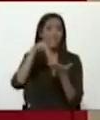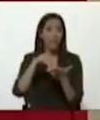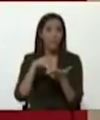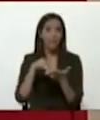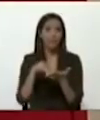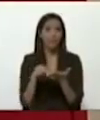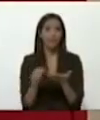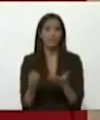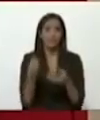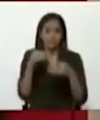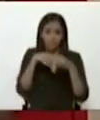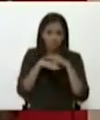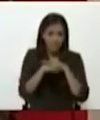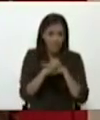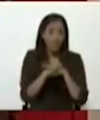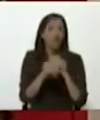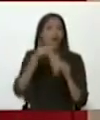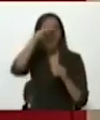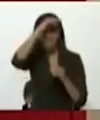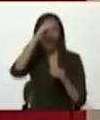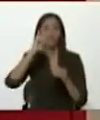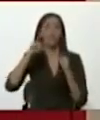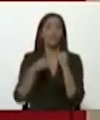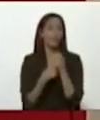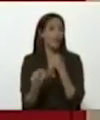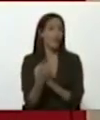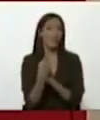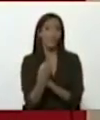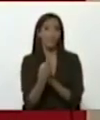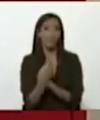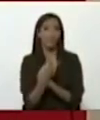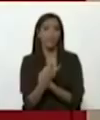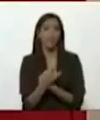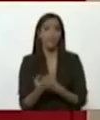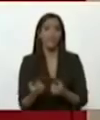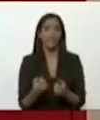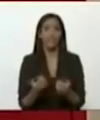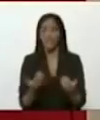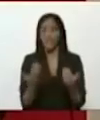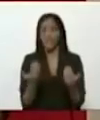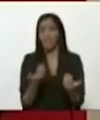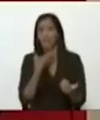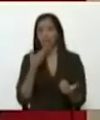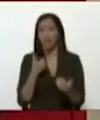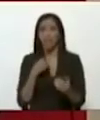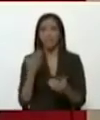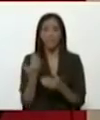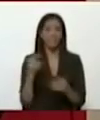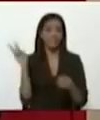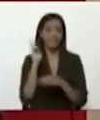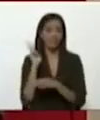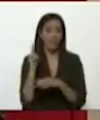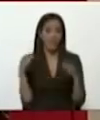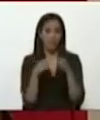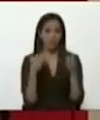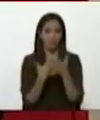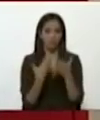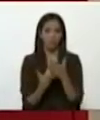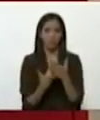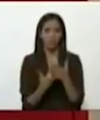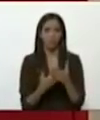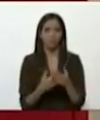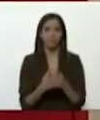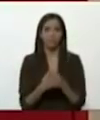le están vendiendo a Trump que Guaidó los engañó y que la mujer es 20 Venezuela. Pero ahora estoy por la 3,